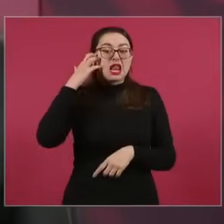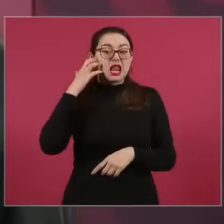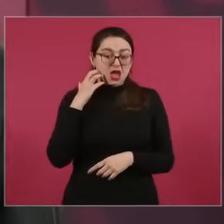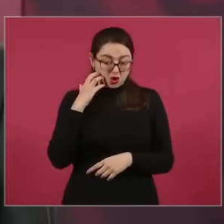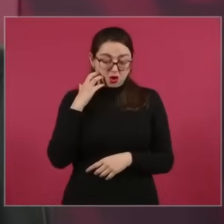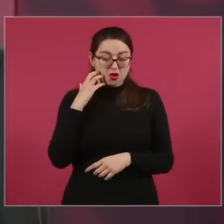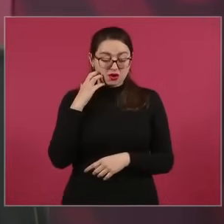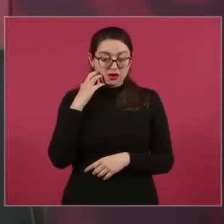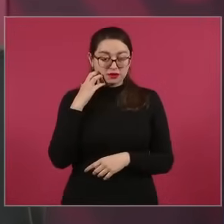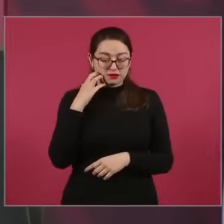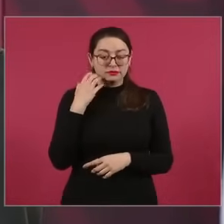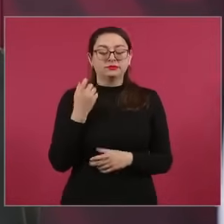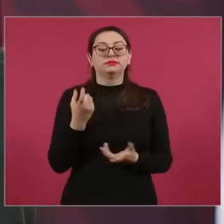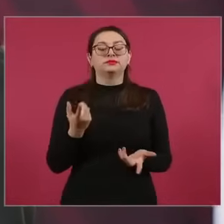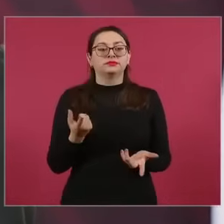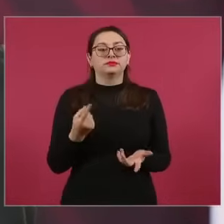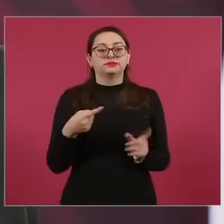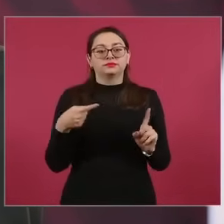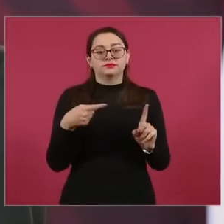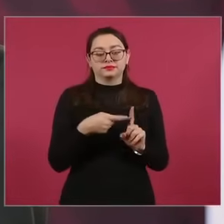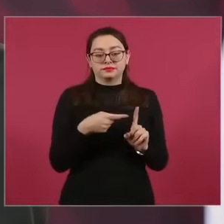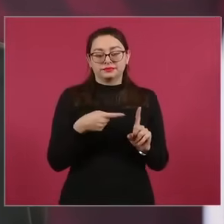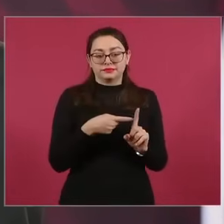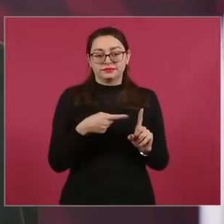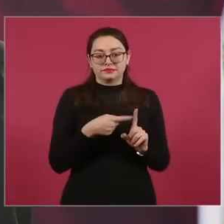grababa en